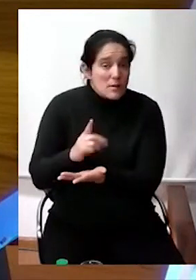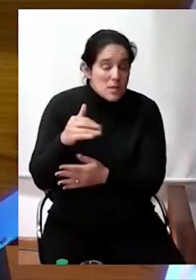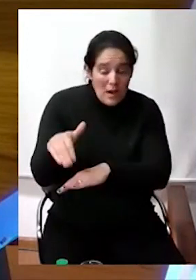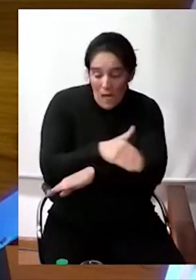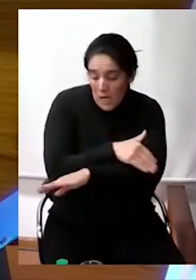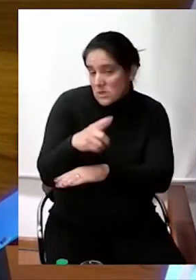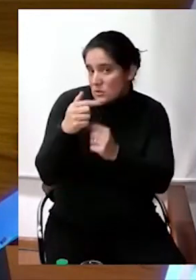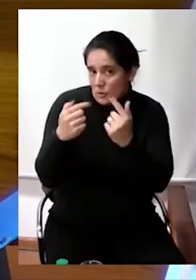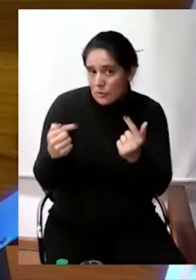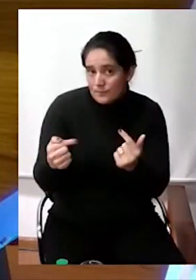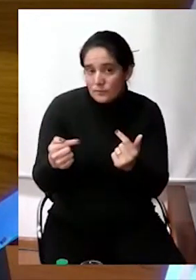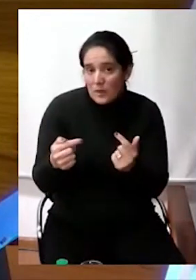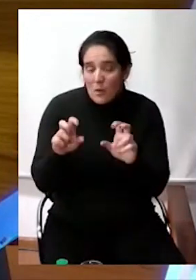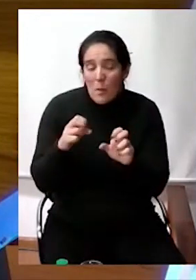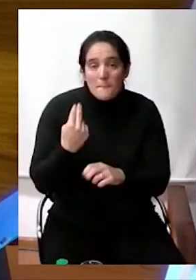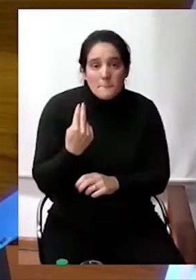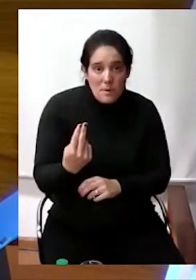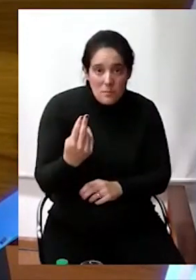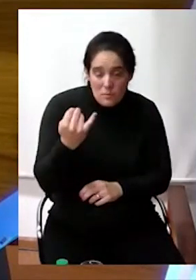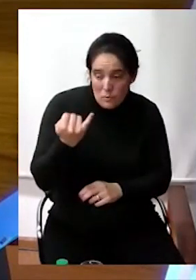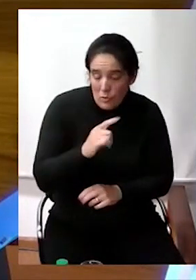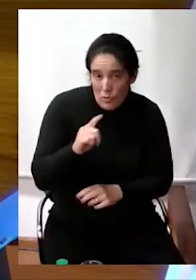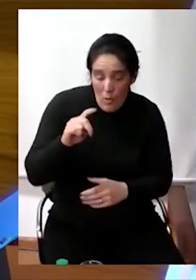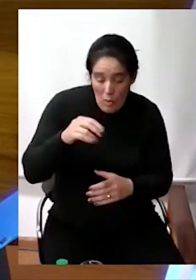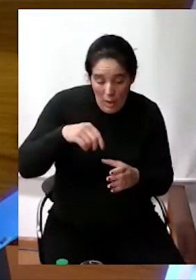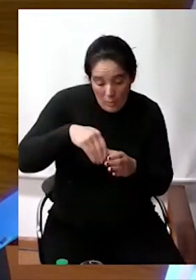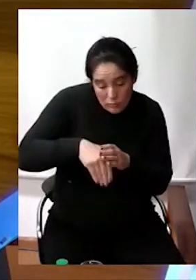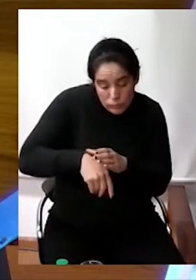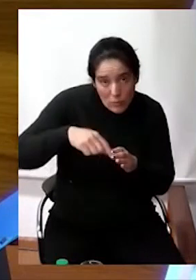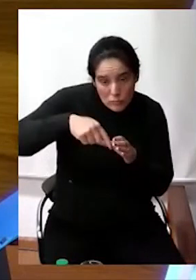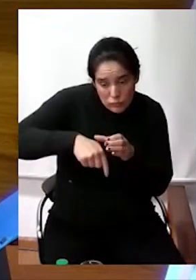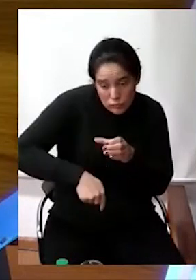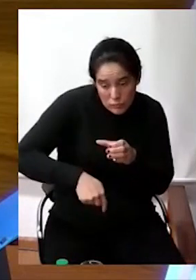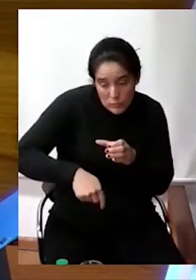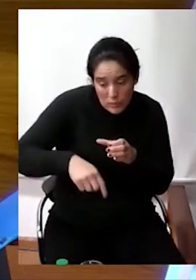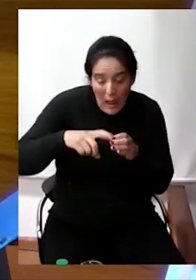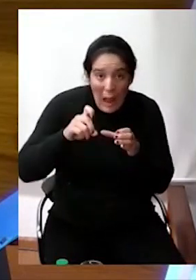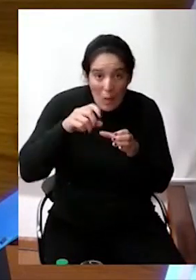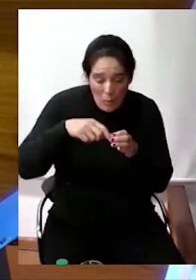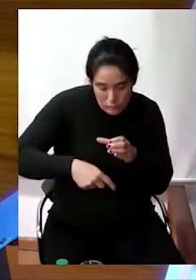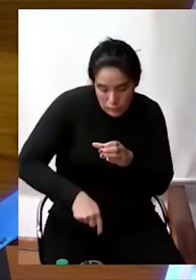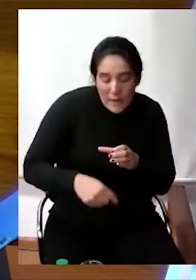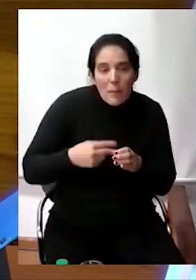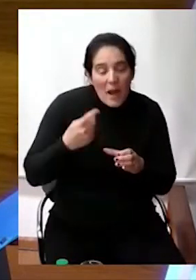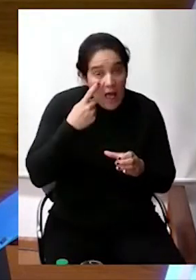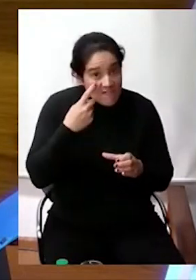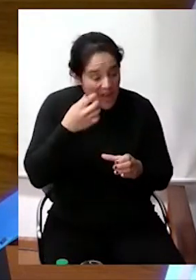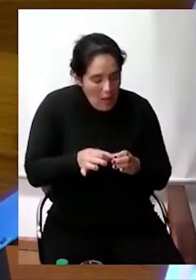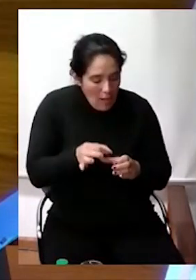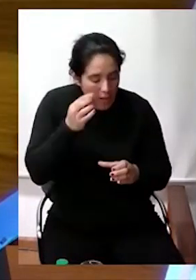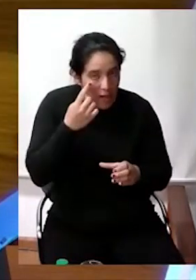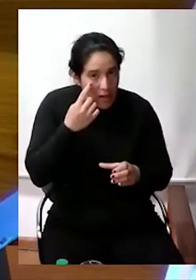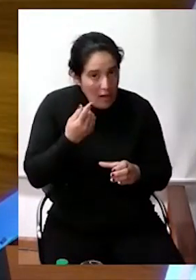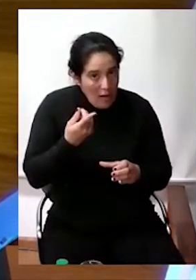otra cosa y con respecto a la autorización de Los Pozos de cateo no eran pozos para abastecer de agua si no eran pozos de